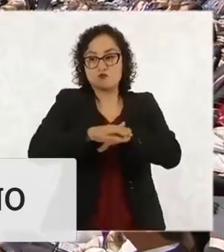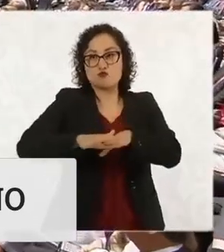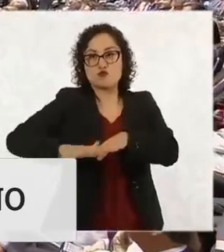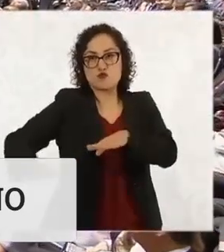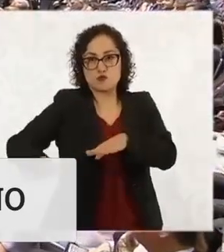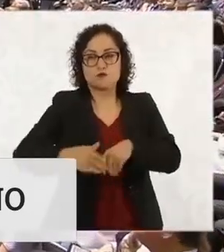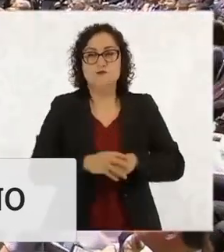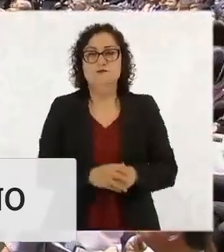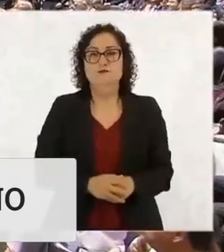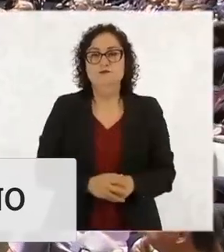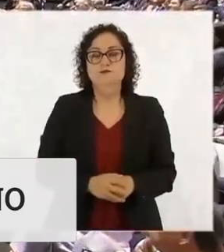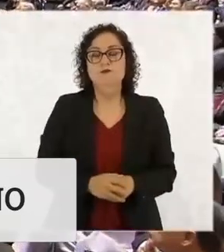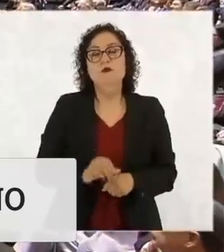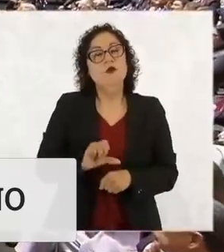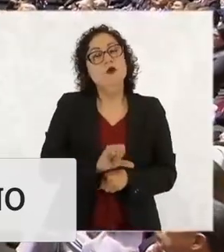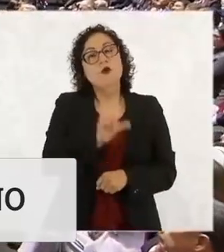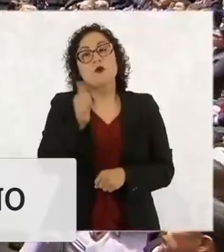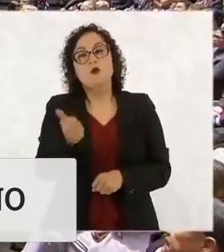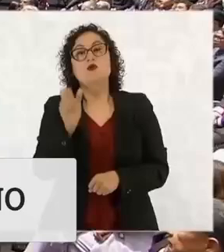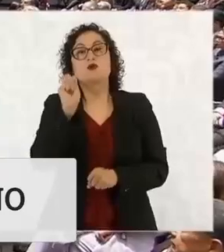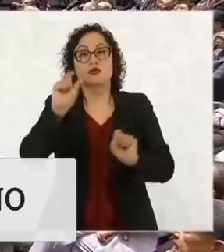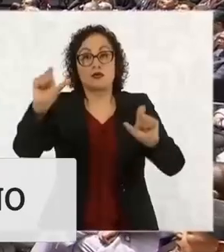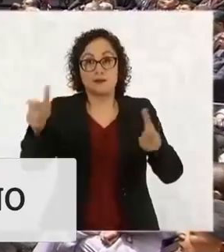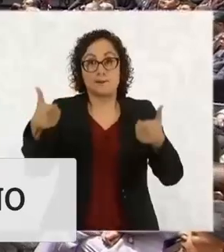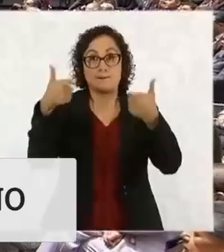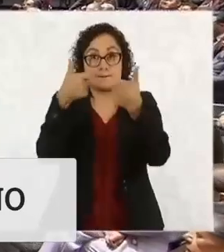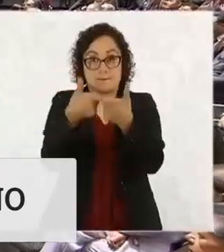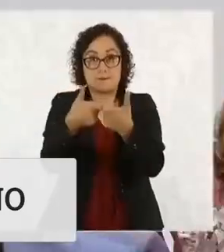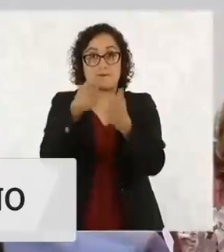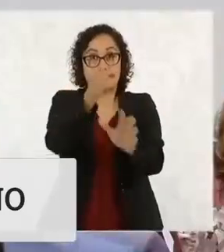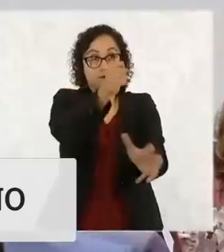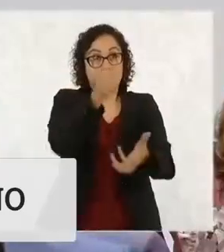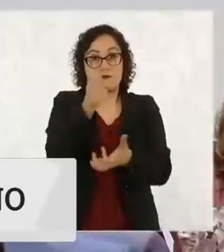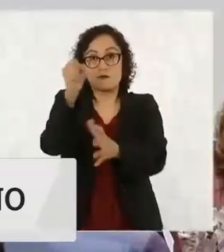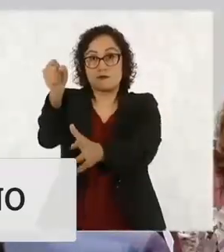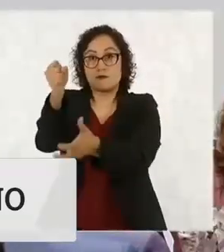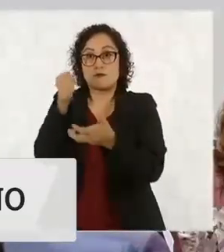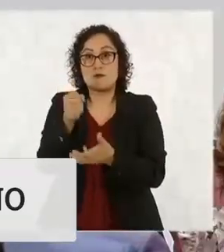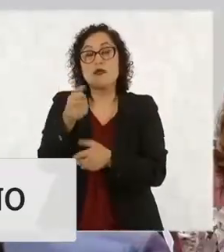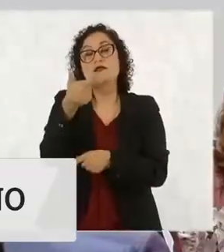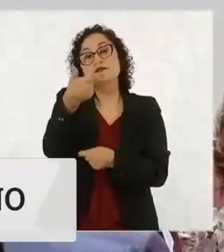También impulsamos, bajo esquemas de inversión mixta, 7 proyectos carreteros estratégicos: